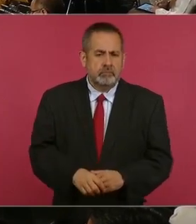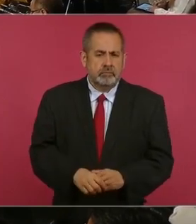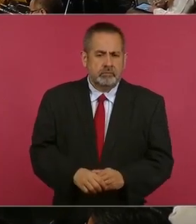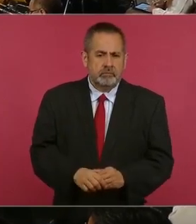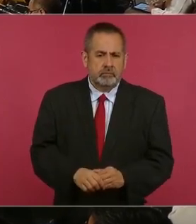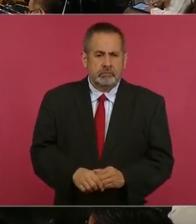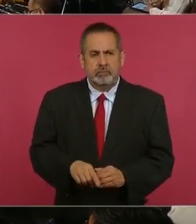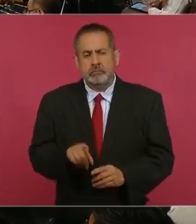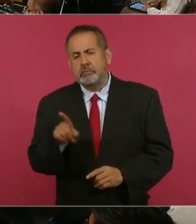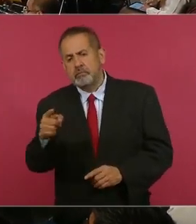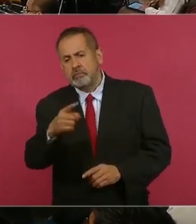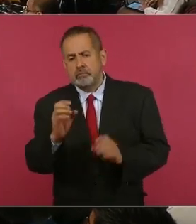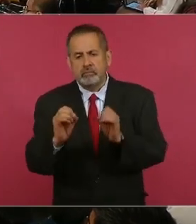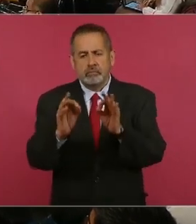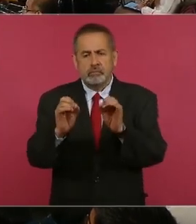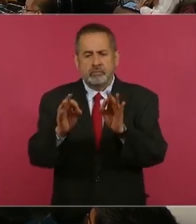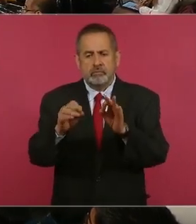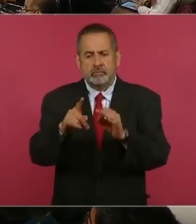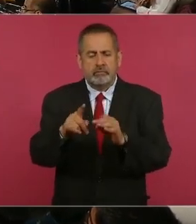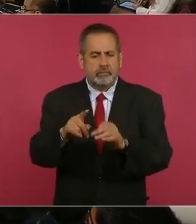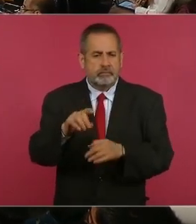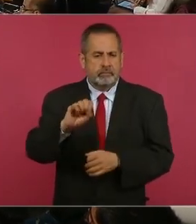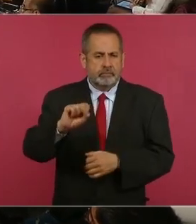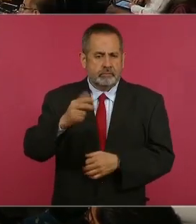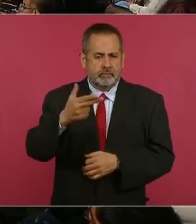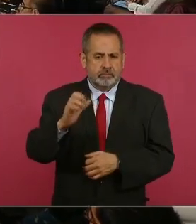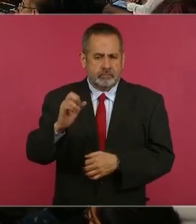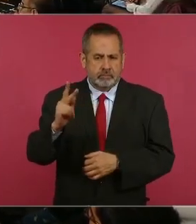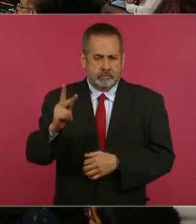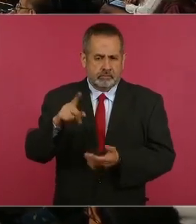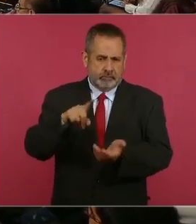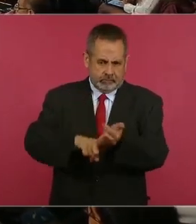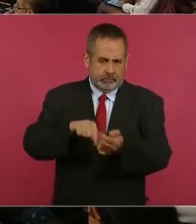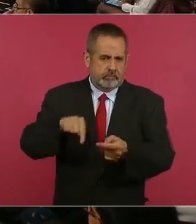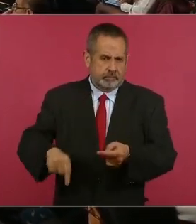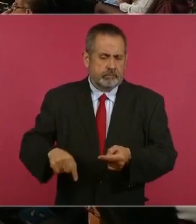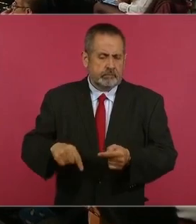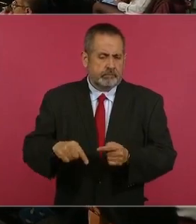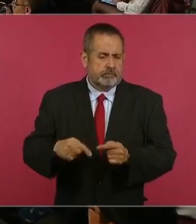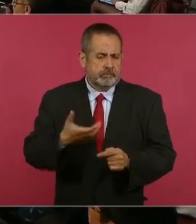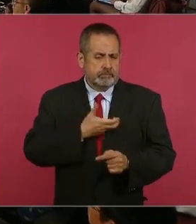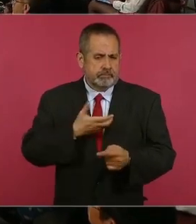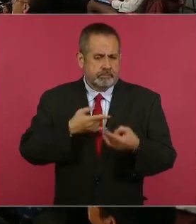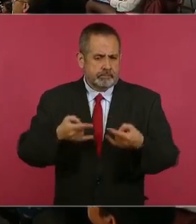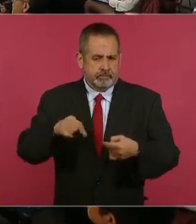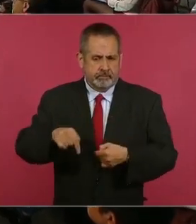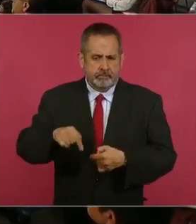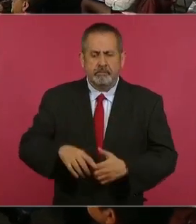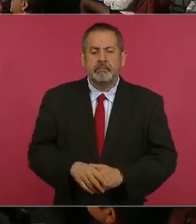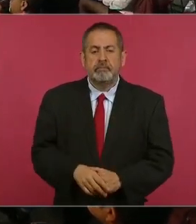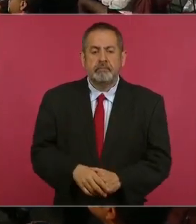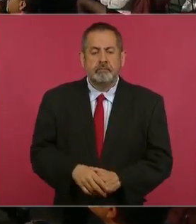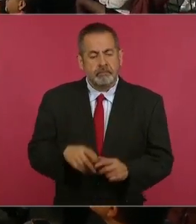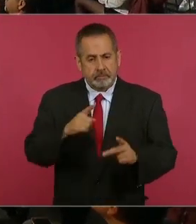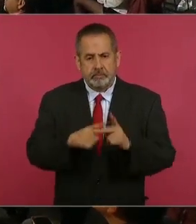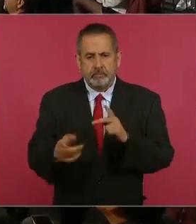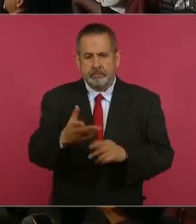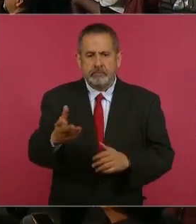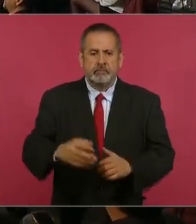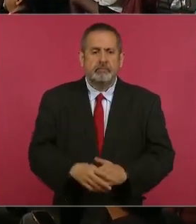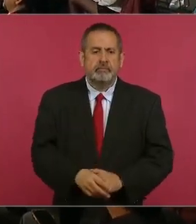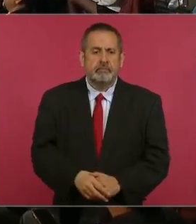va a ser en Hacienda, la Secretaría de Hacienda, de aquí de Palacio. Muy bien, adelante, empezamos.